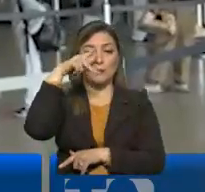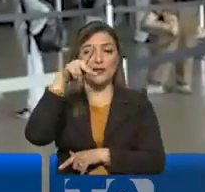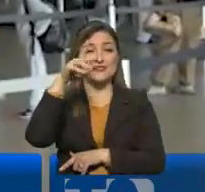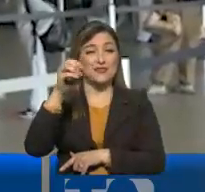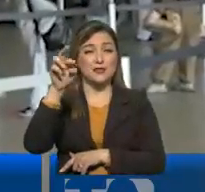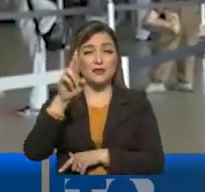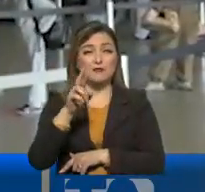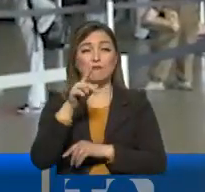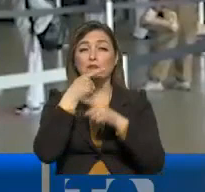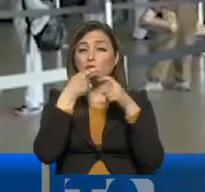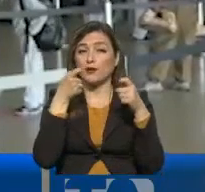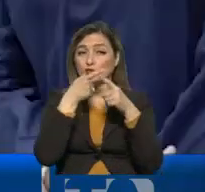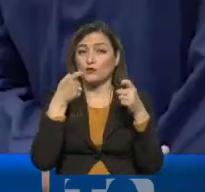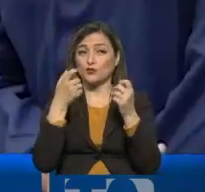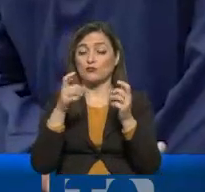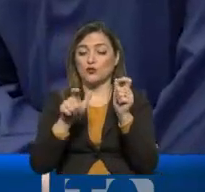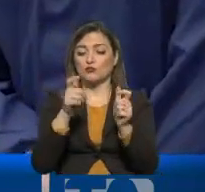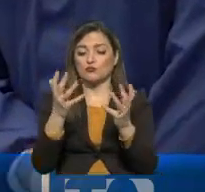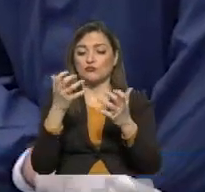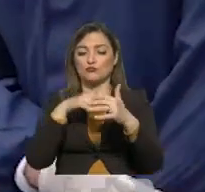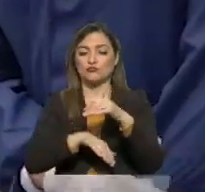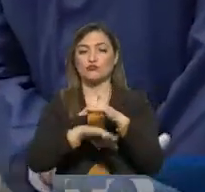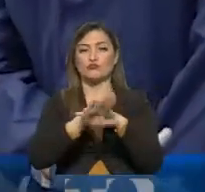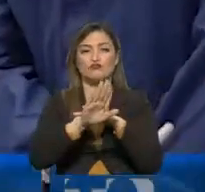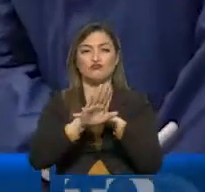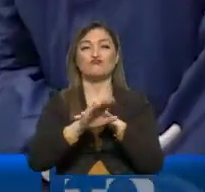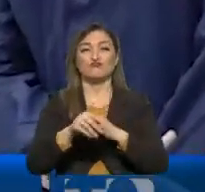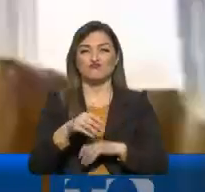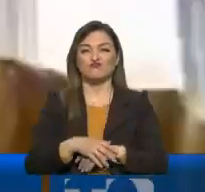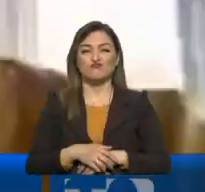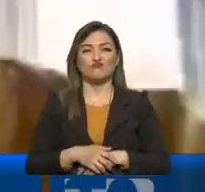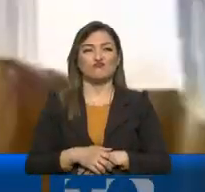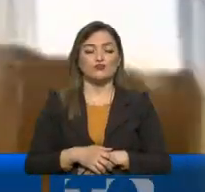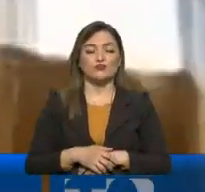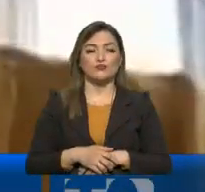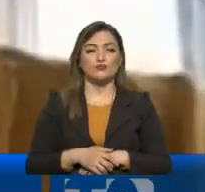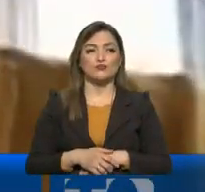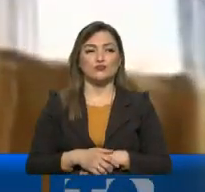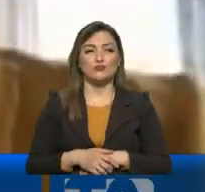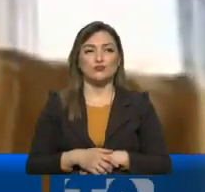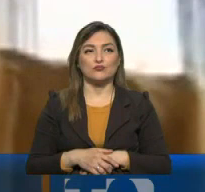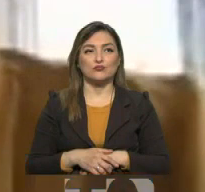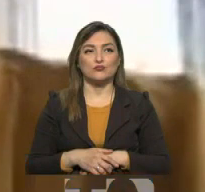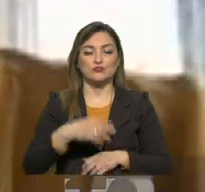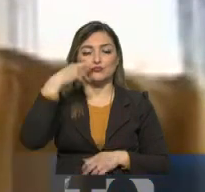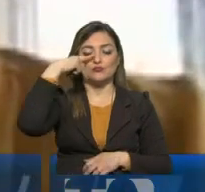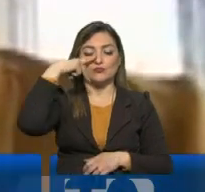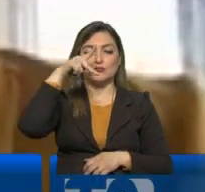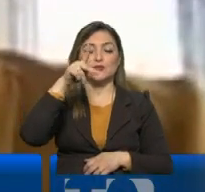adulterados en personas que intentaron ingresar de forma irregular a las islas. La prueba negativa,